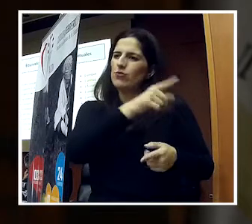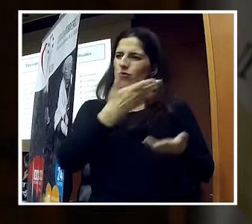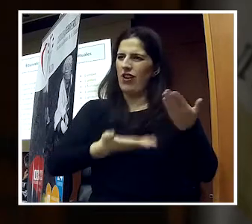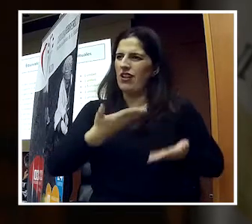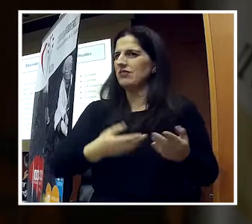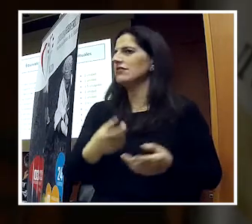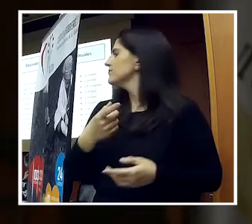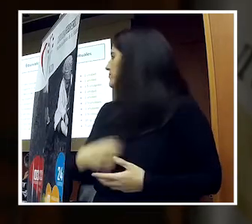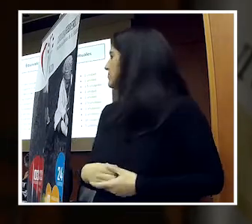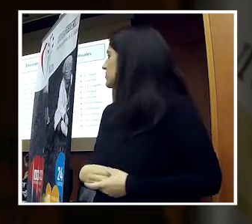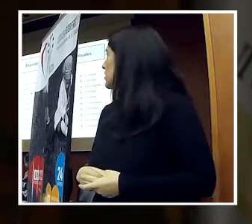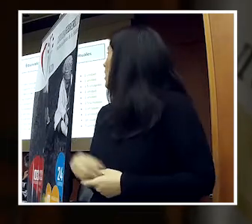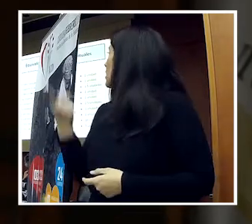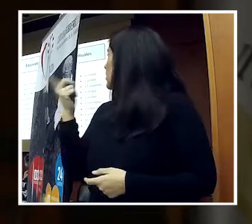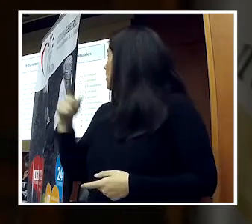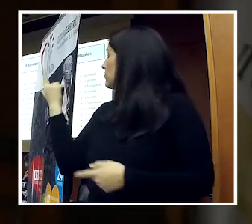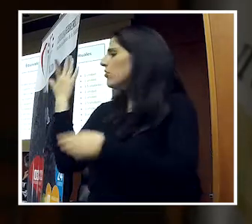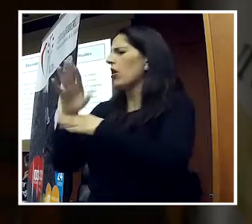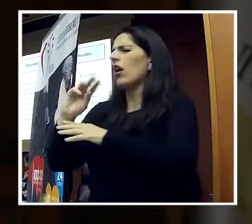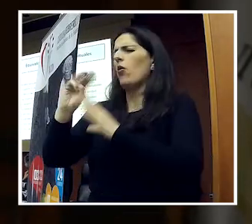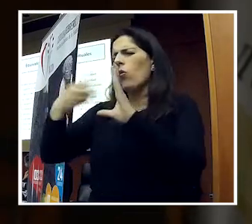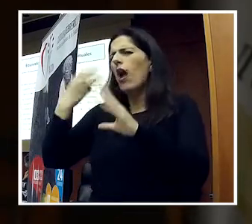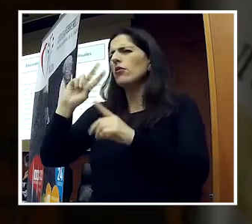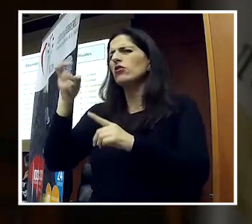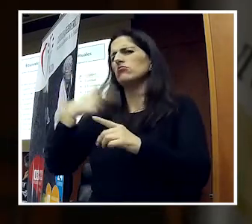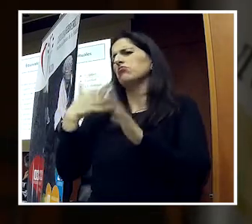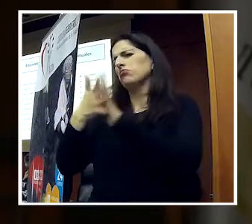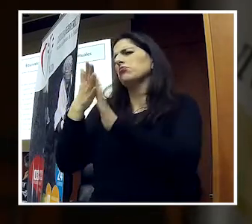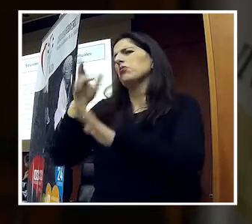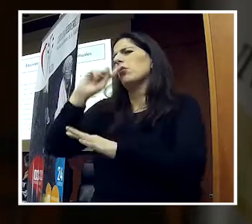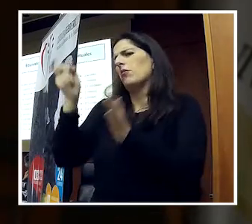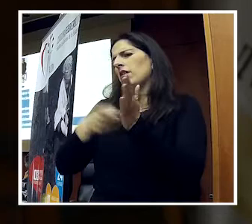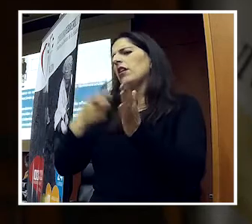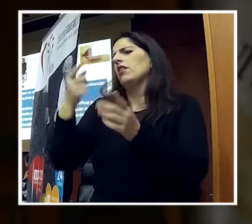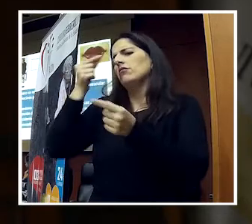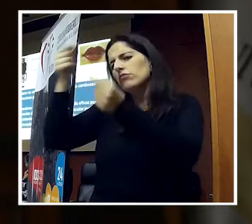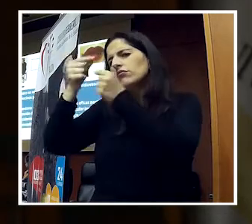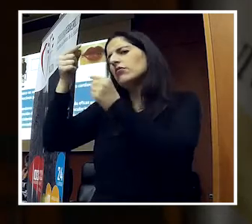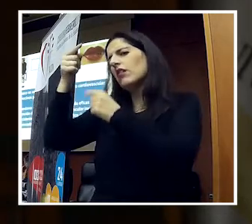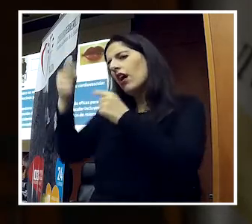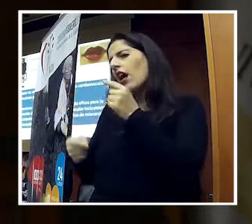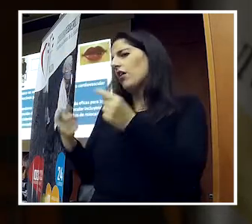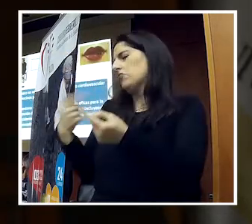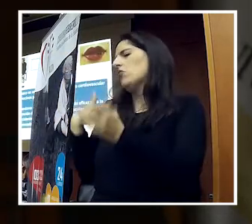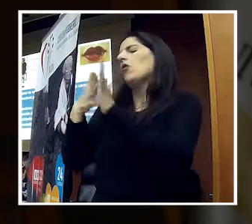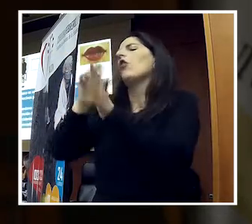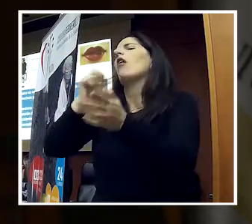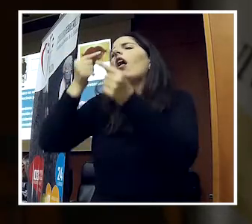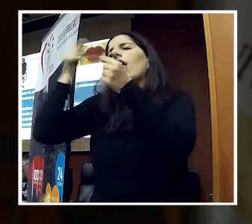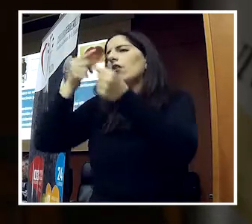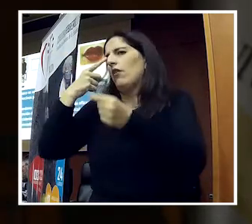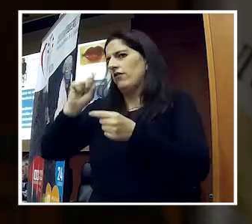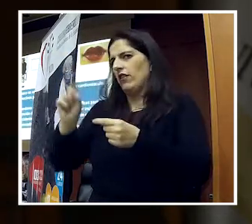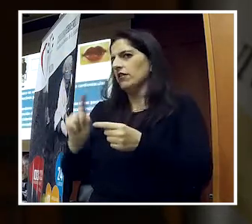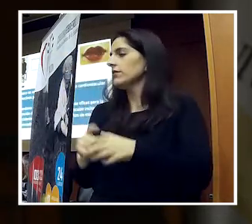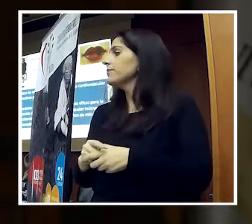Y esto lo podéis obtener en cualquier otra página web y, por tanto, no voy a entrar en la cantidad detallada que sería una unidad o no. Respecto al tabaco,